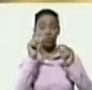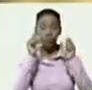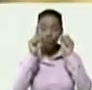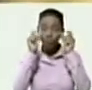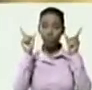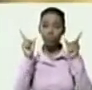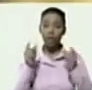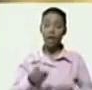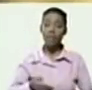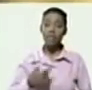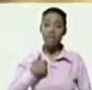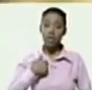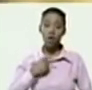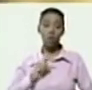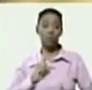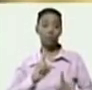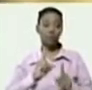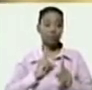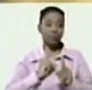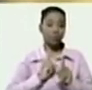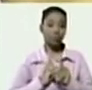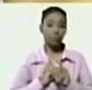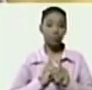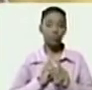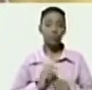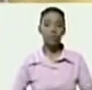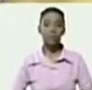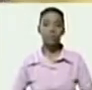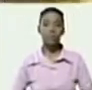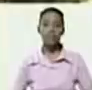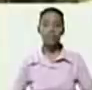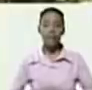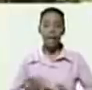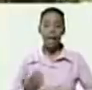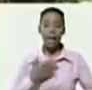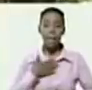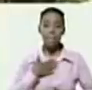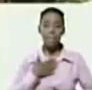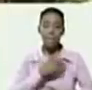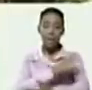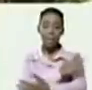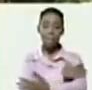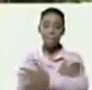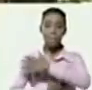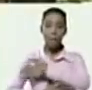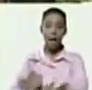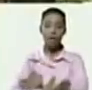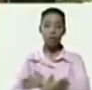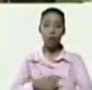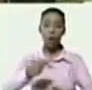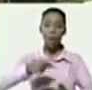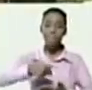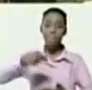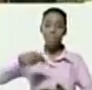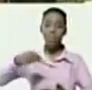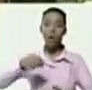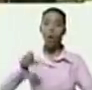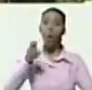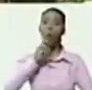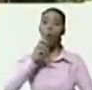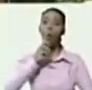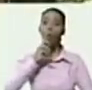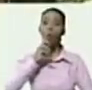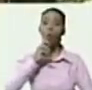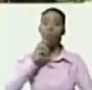de tener cerca y cargar en mis brazos la pluma de oro del